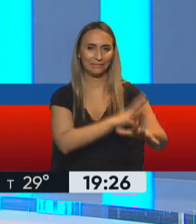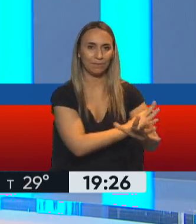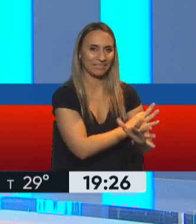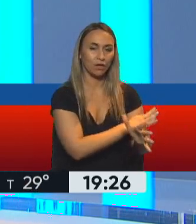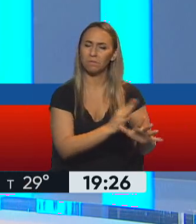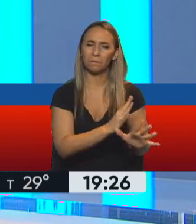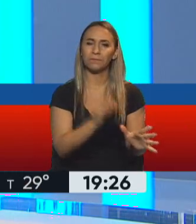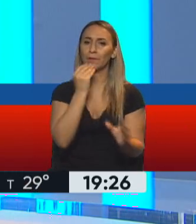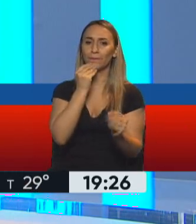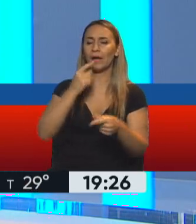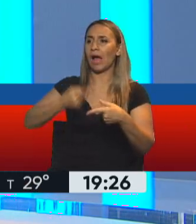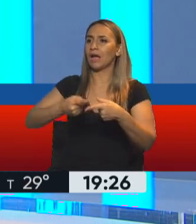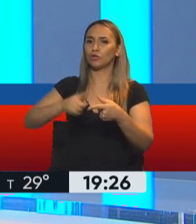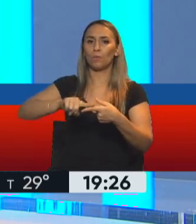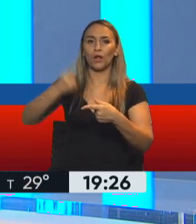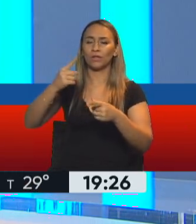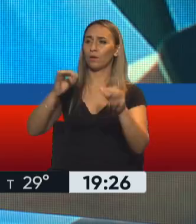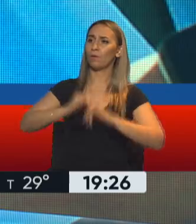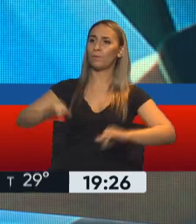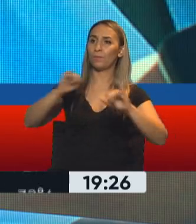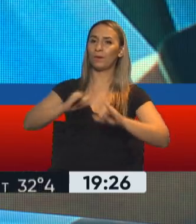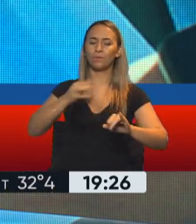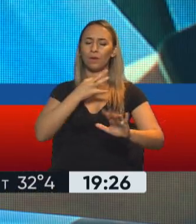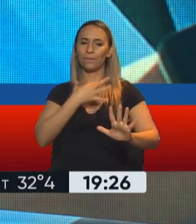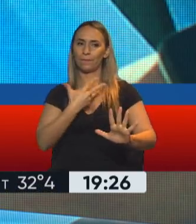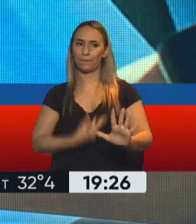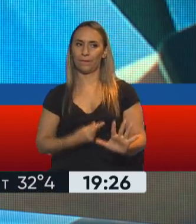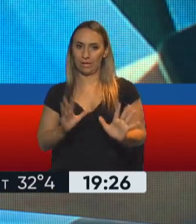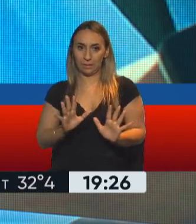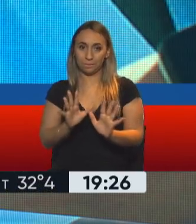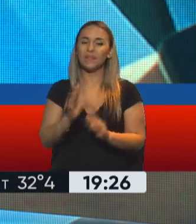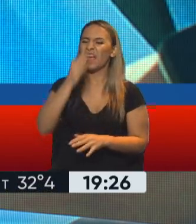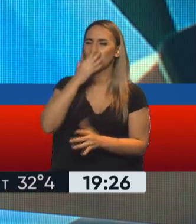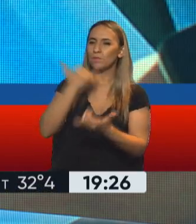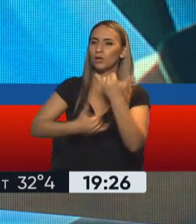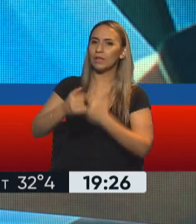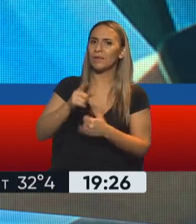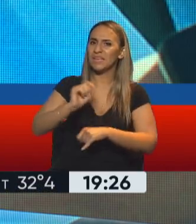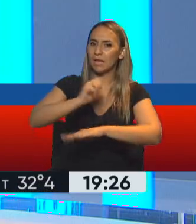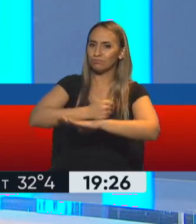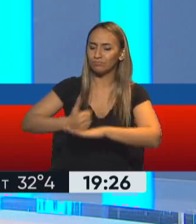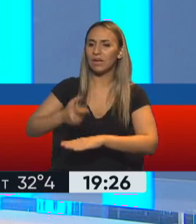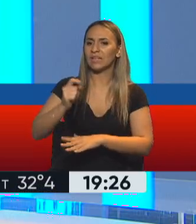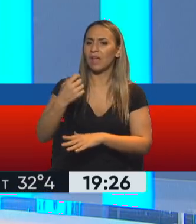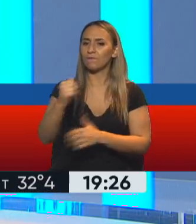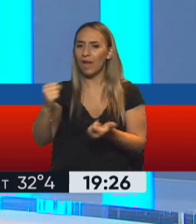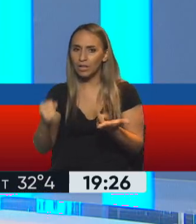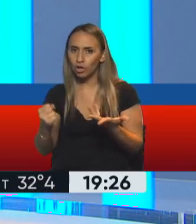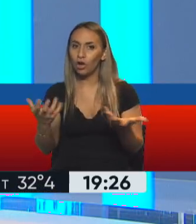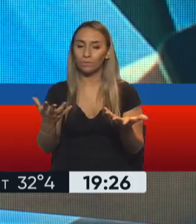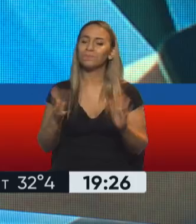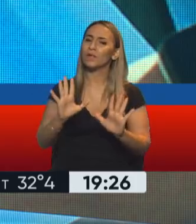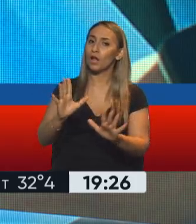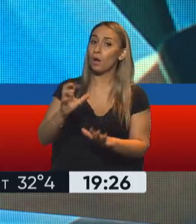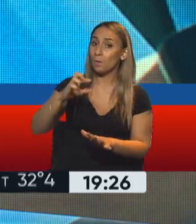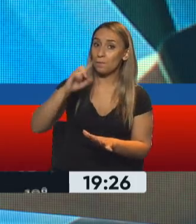la campaña. En todo caso, después me vas a contar los detalles, las ausencias, quiénes estuvieron, quiénes no. Sí, porque es interesante ver esa tiramos foto. una línea, Luis Tagliapietra estaba